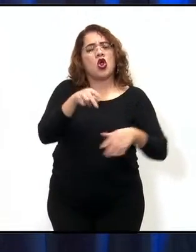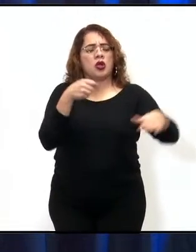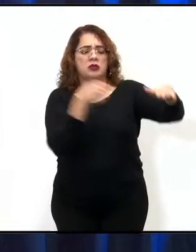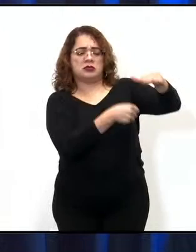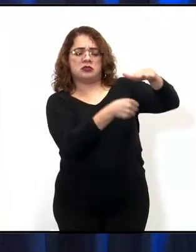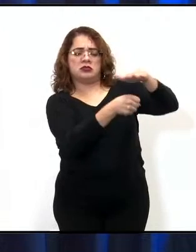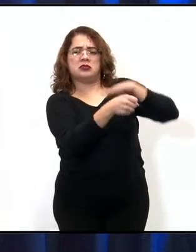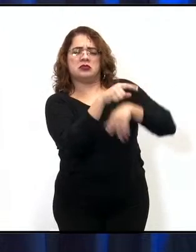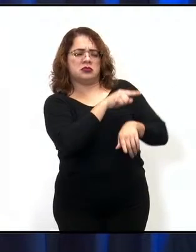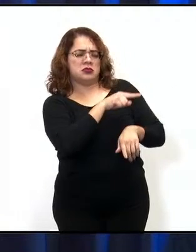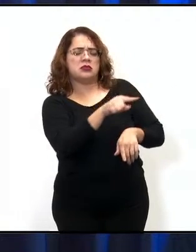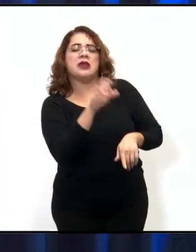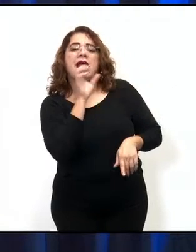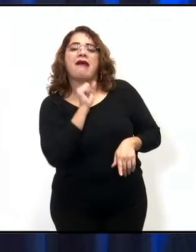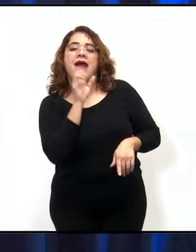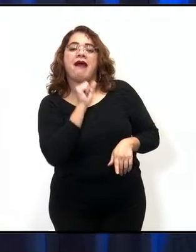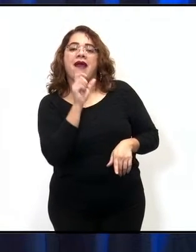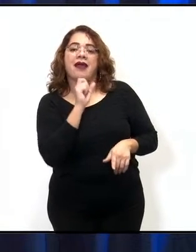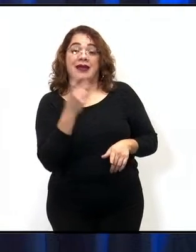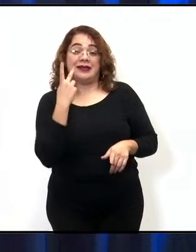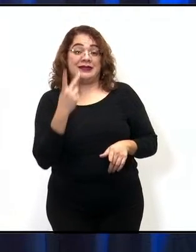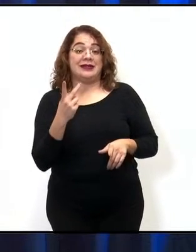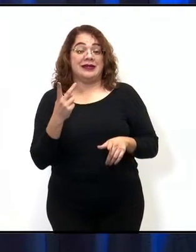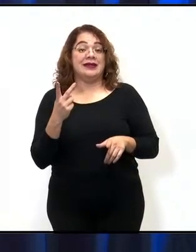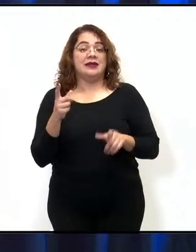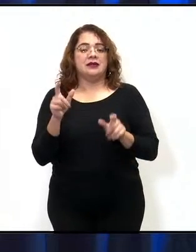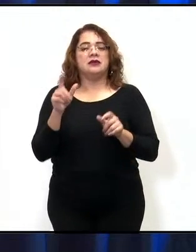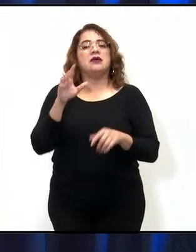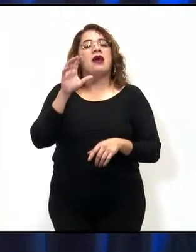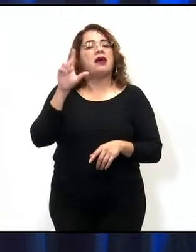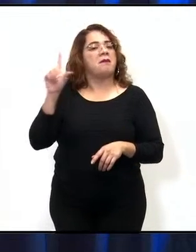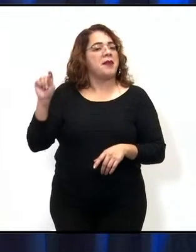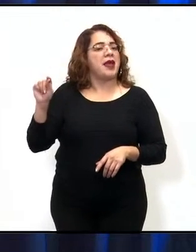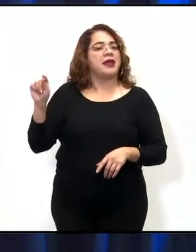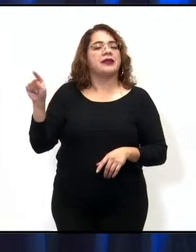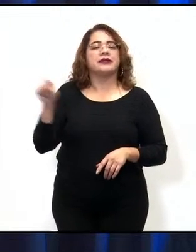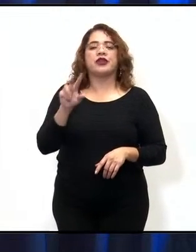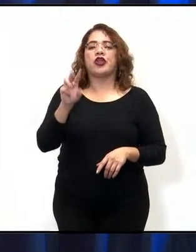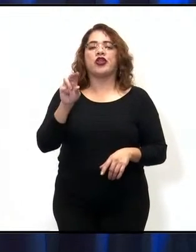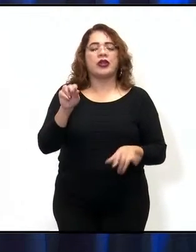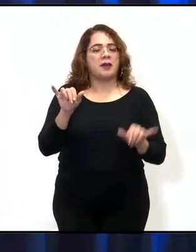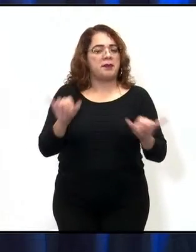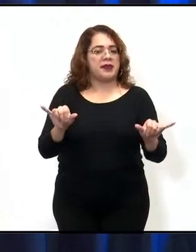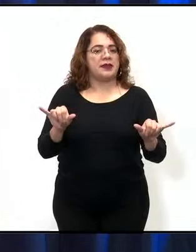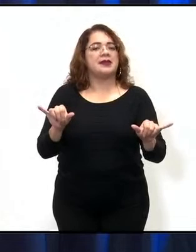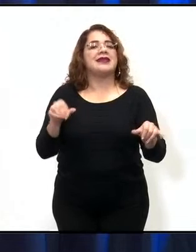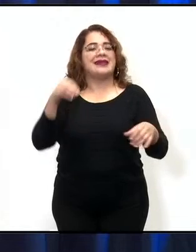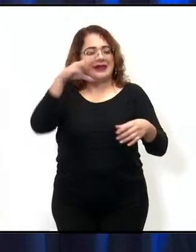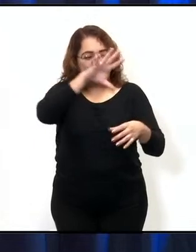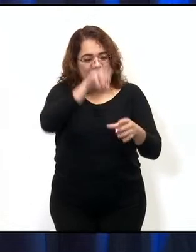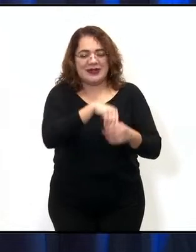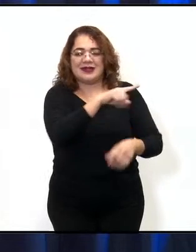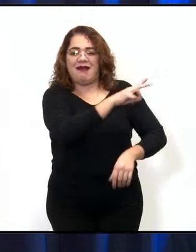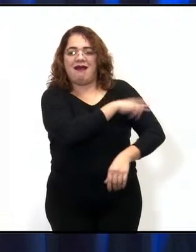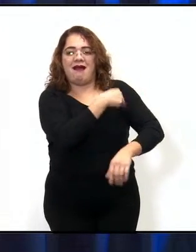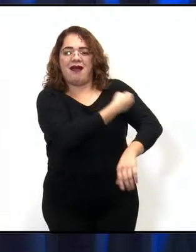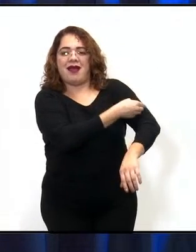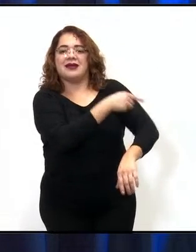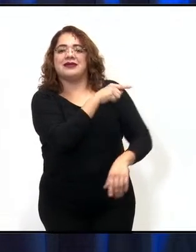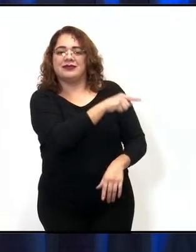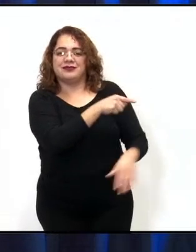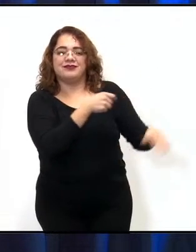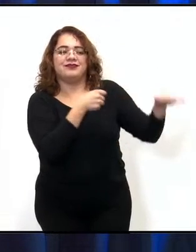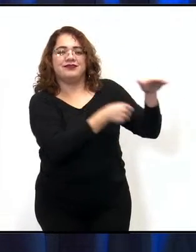mencioné anteriormente, aquellas personas en sus 20s y 30 son los que tienen la mayoría